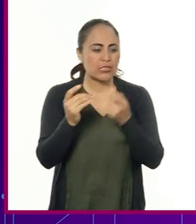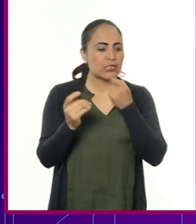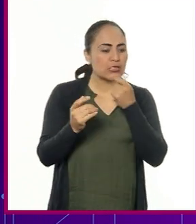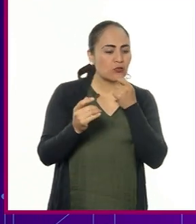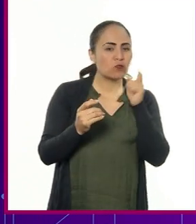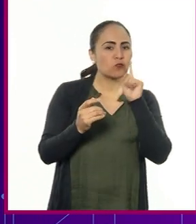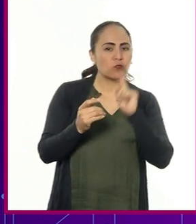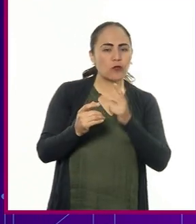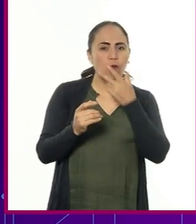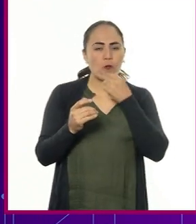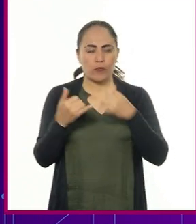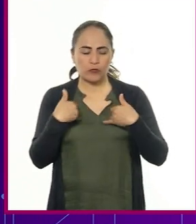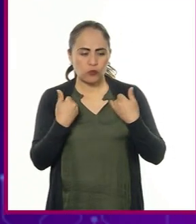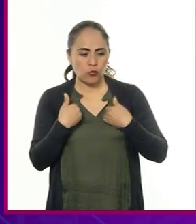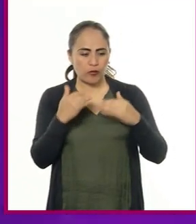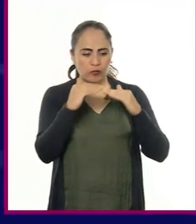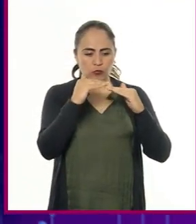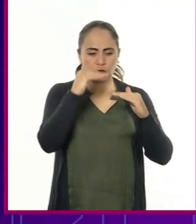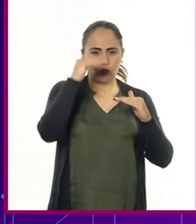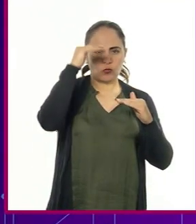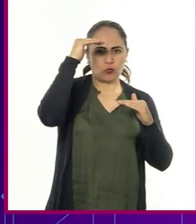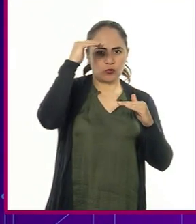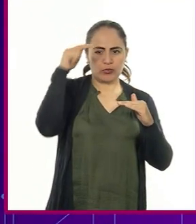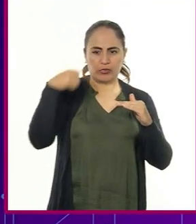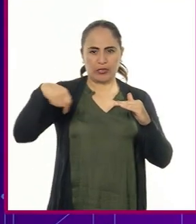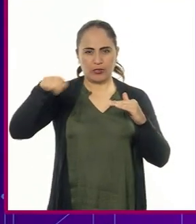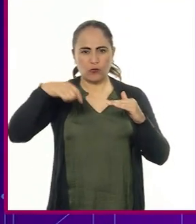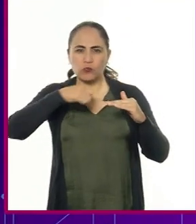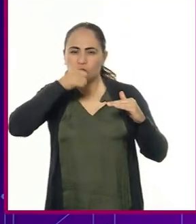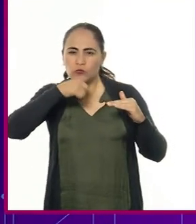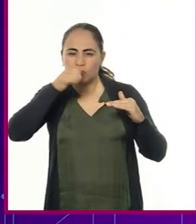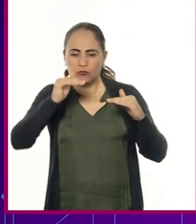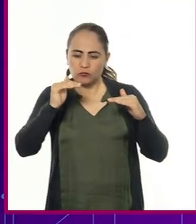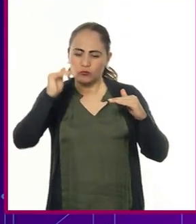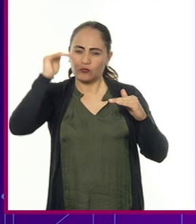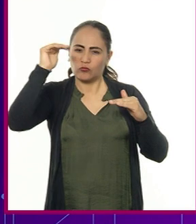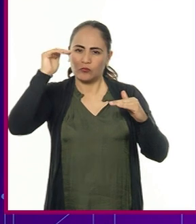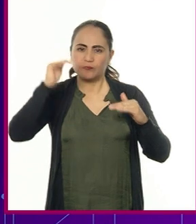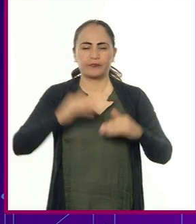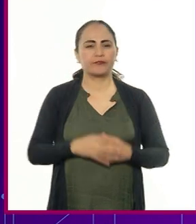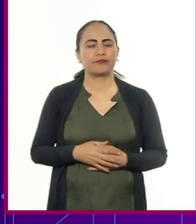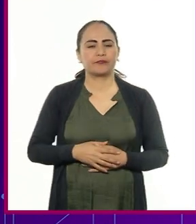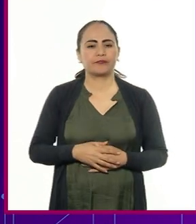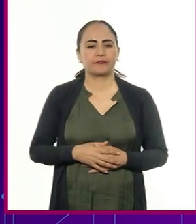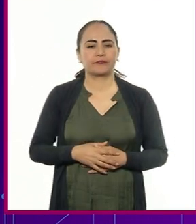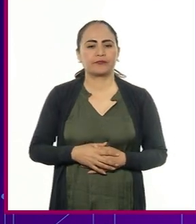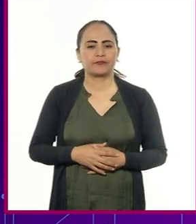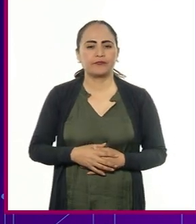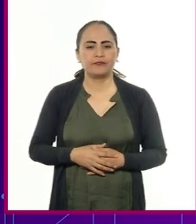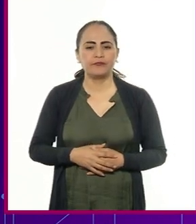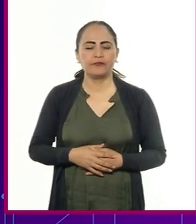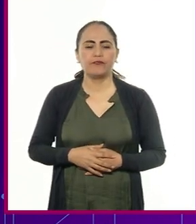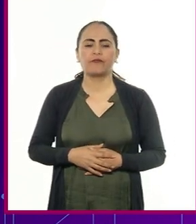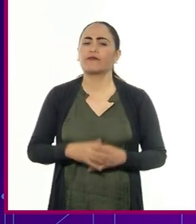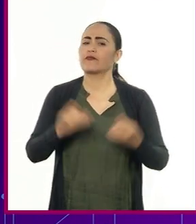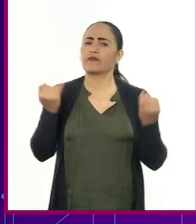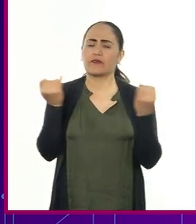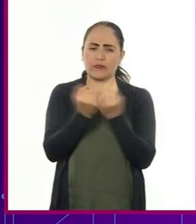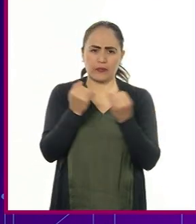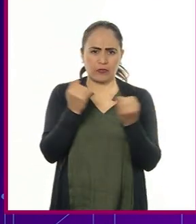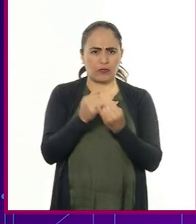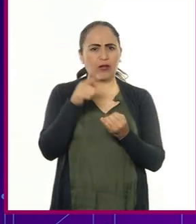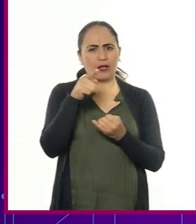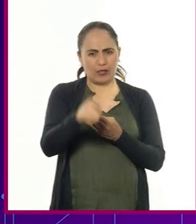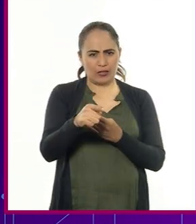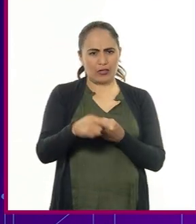niñas, niños y adolescentes. Del mismo modo, se puede analizar este comportamiento en una gráfica